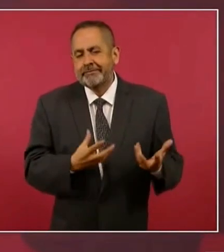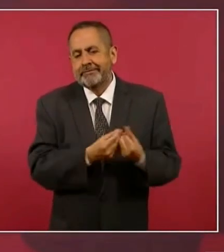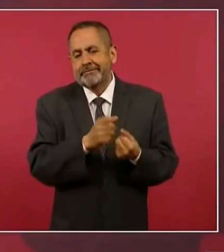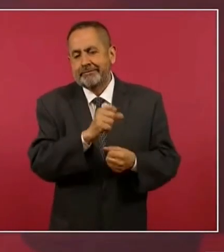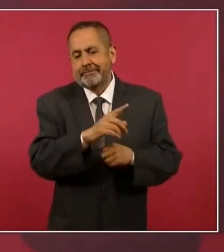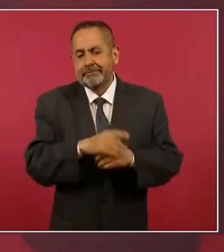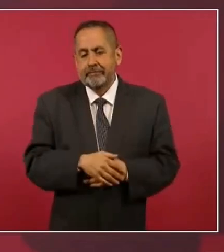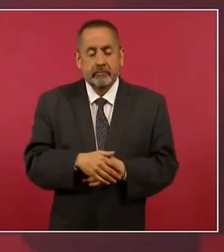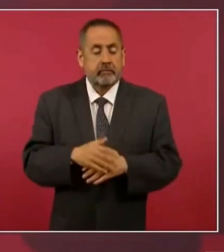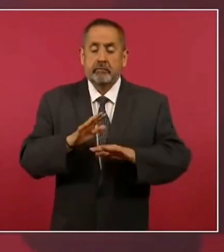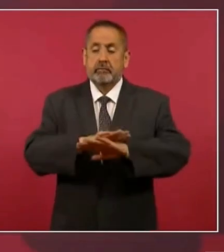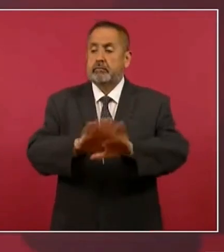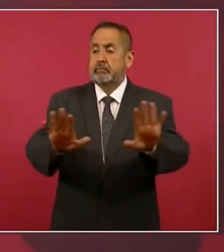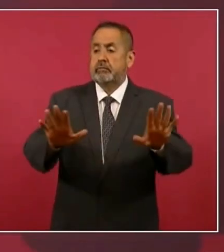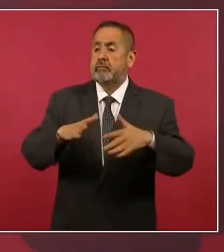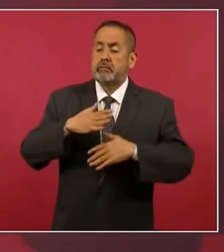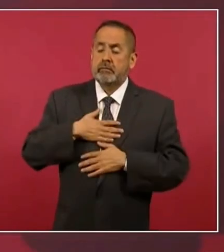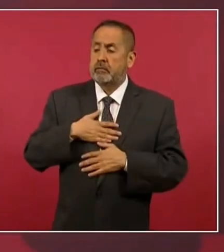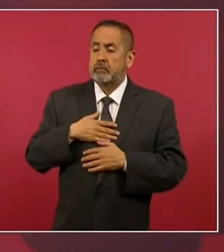ser de la sociedad civil,